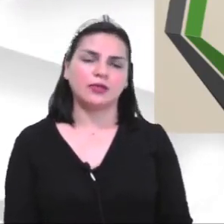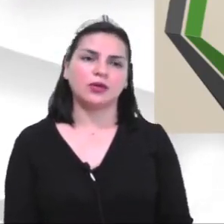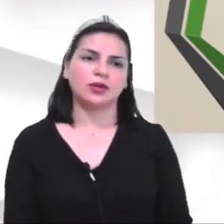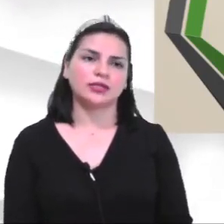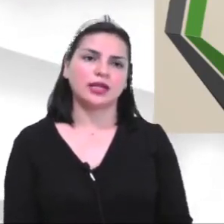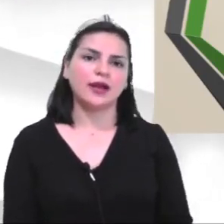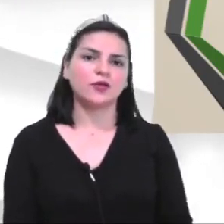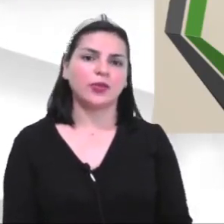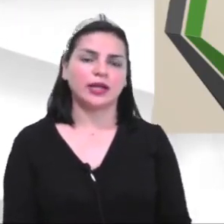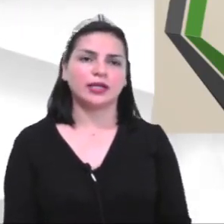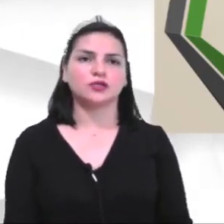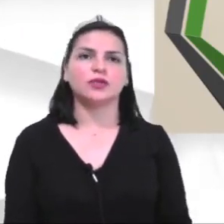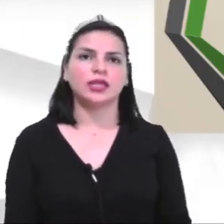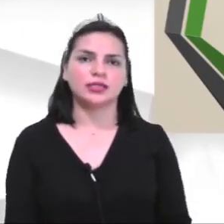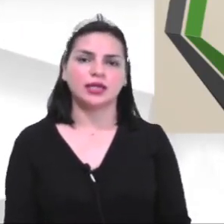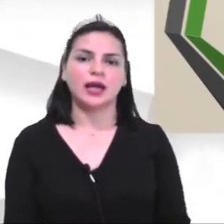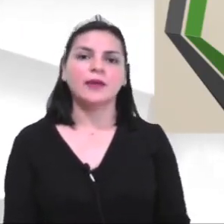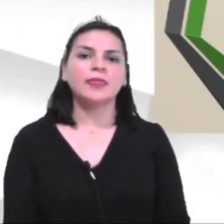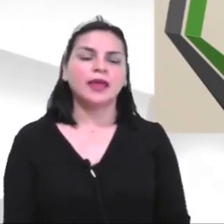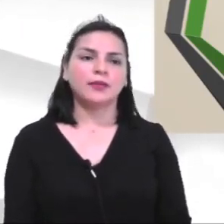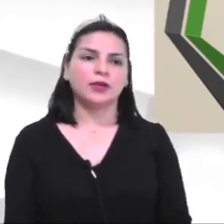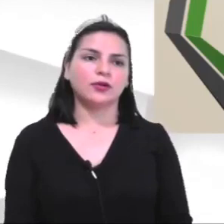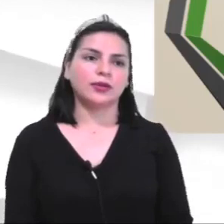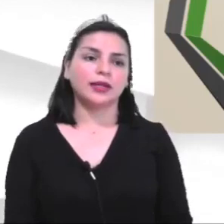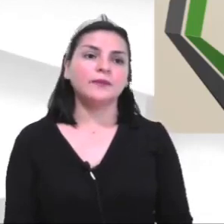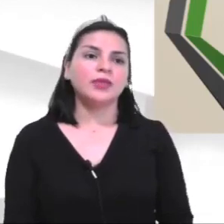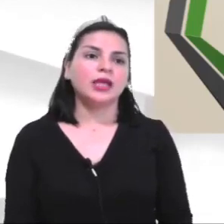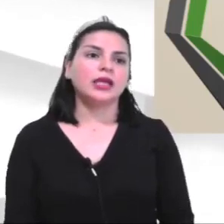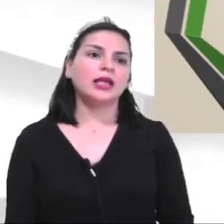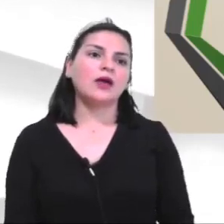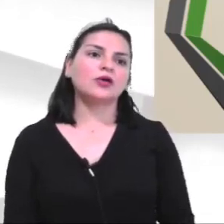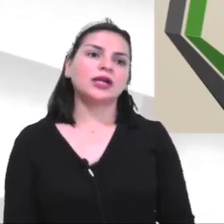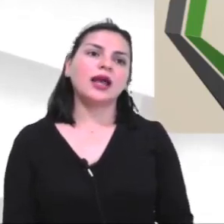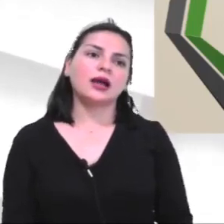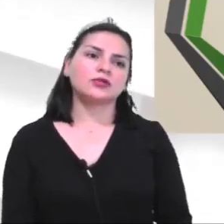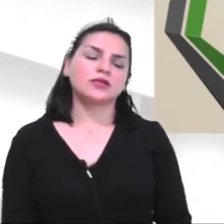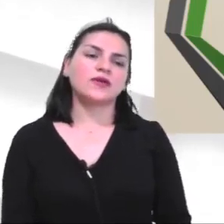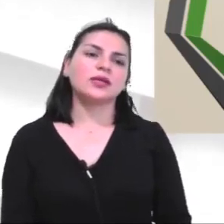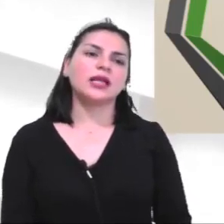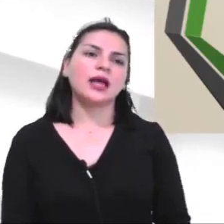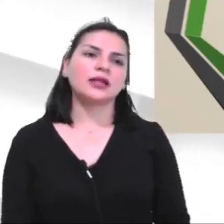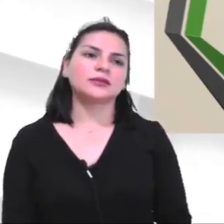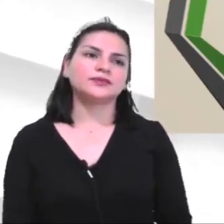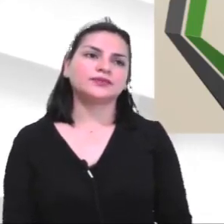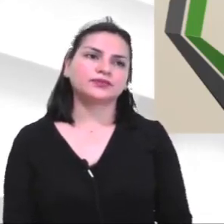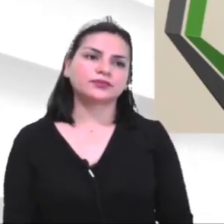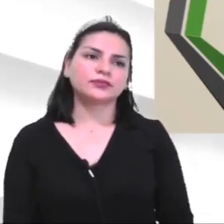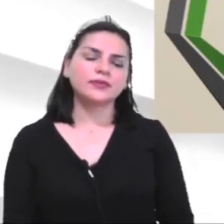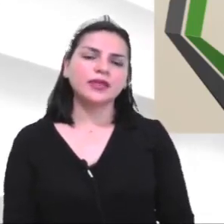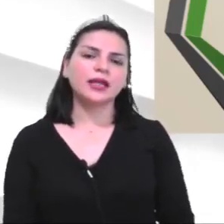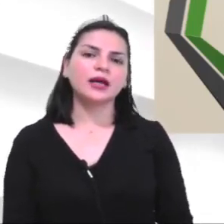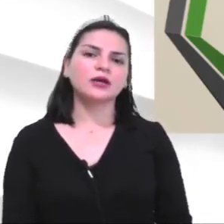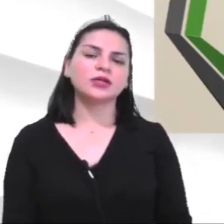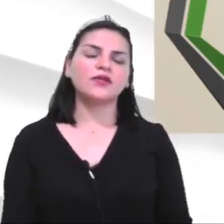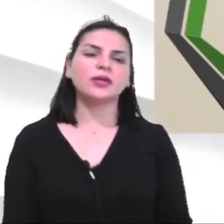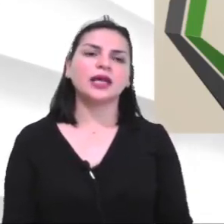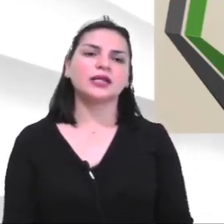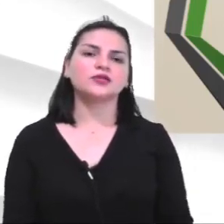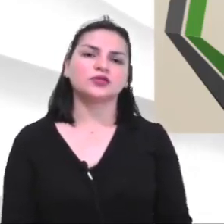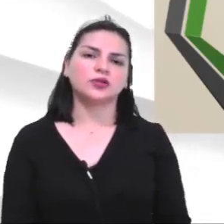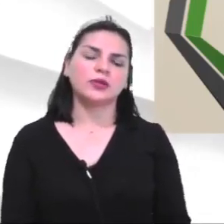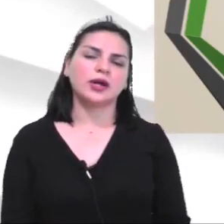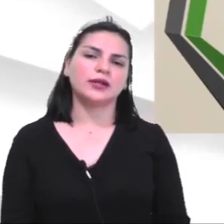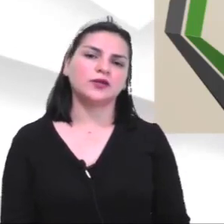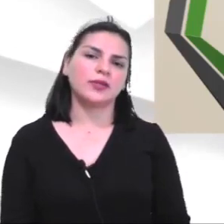que tenga mejores salarios para que su vida sea mejor, ¿verdad? Y la otra, las causas familiares. En las causas